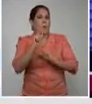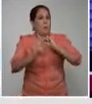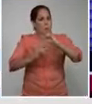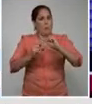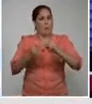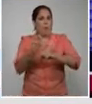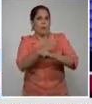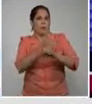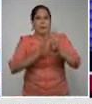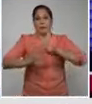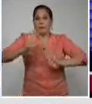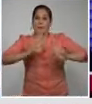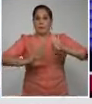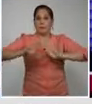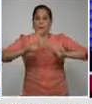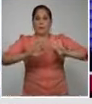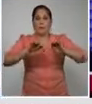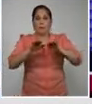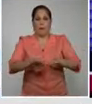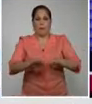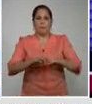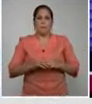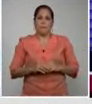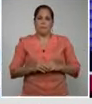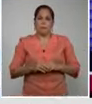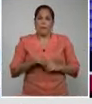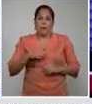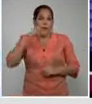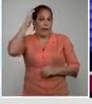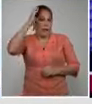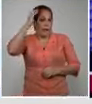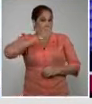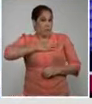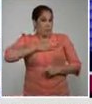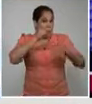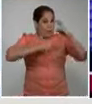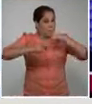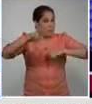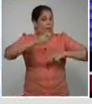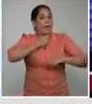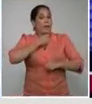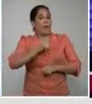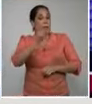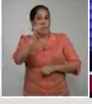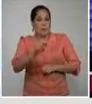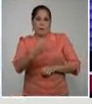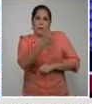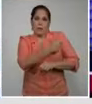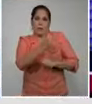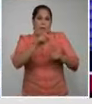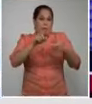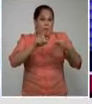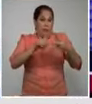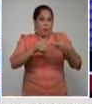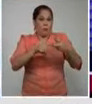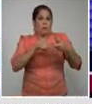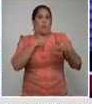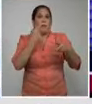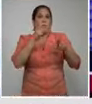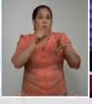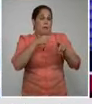que esos anticuerpos sean neutralizantes. Entonces, como criterio en el estudio, si el sujeto sale positivo, pues entonces se interrumpe el tratamiento